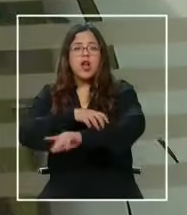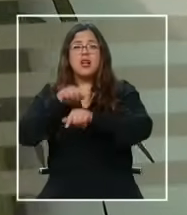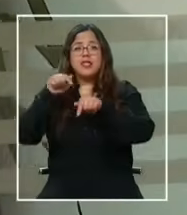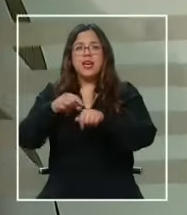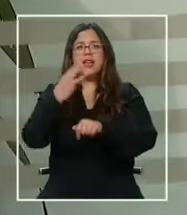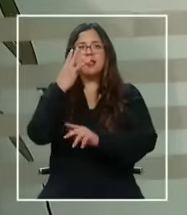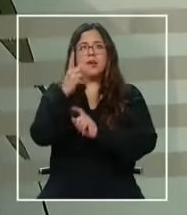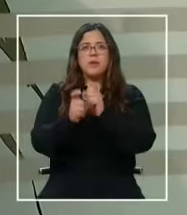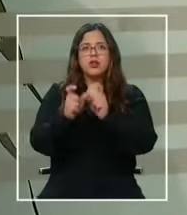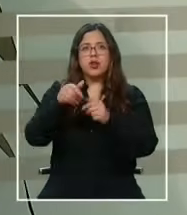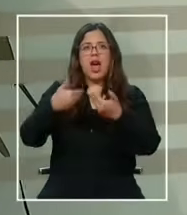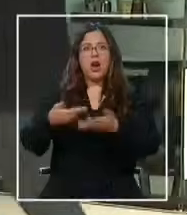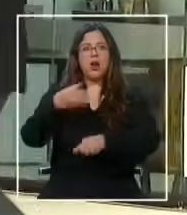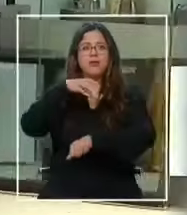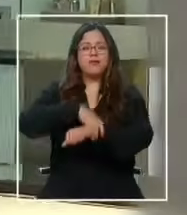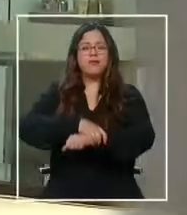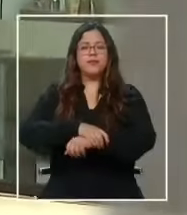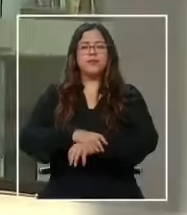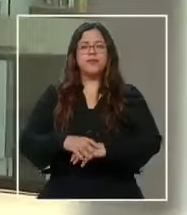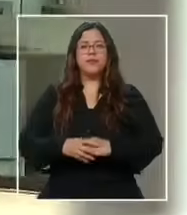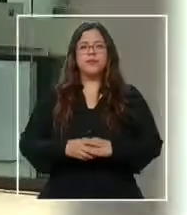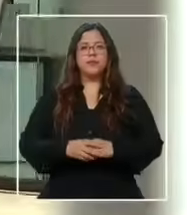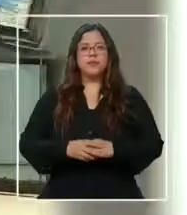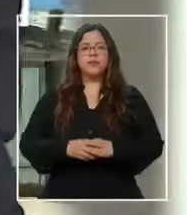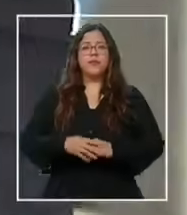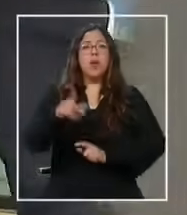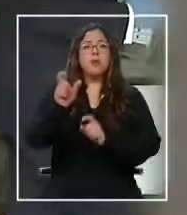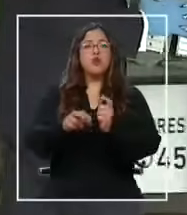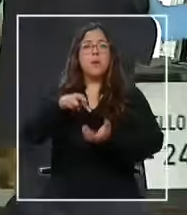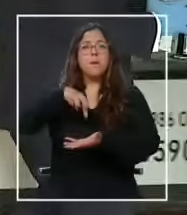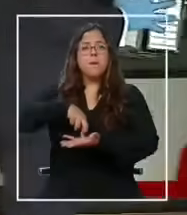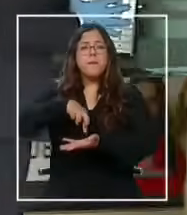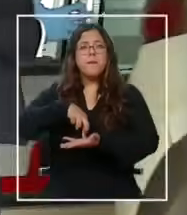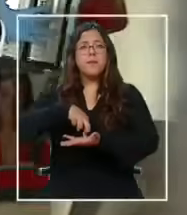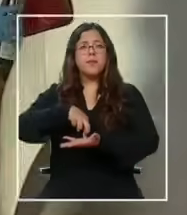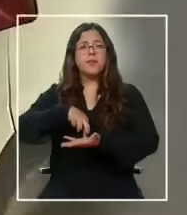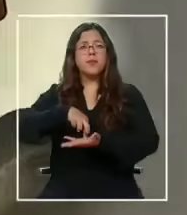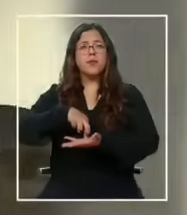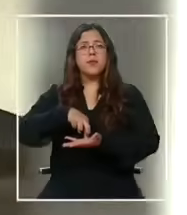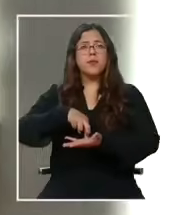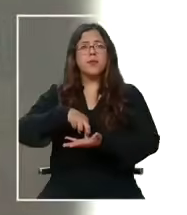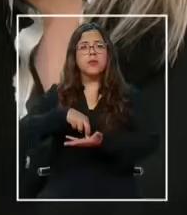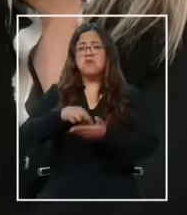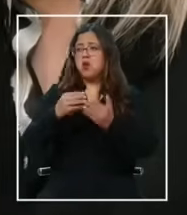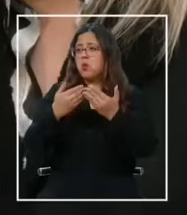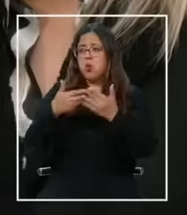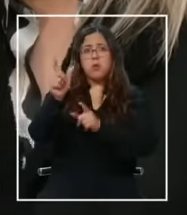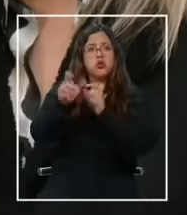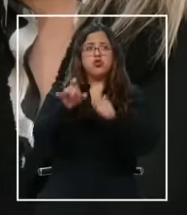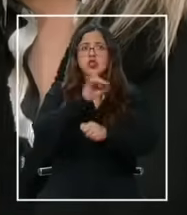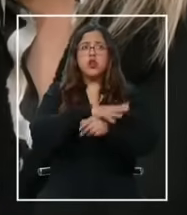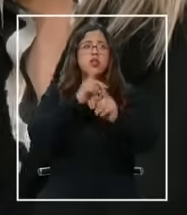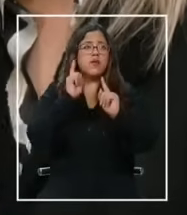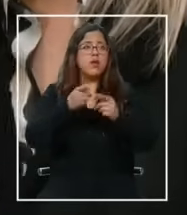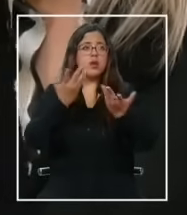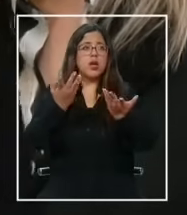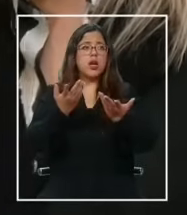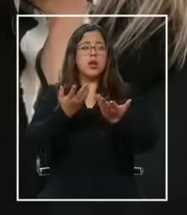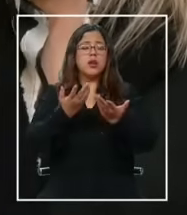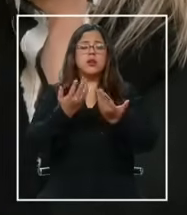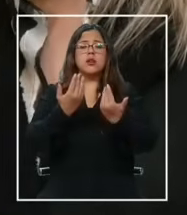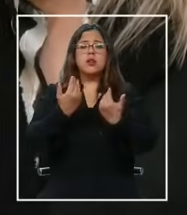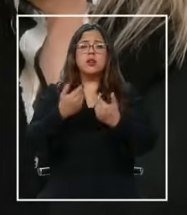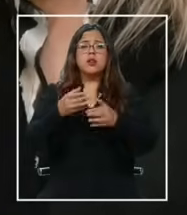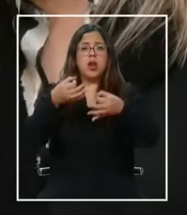hay hay tres personas en prisión preventiva pero los parlamentarios somos como cualquier chileno y tenemos que estar dispuestos a responder ante